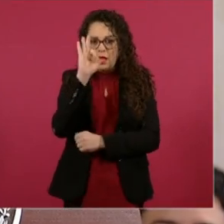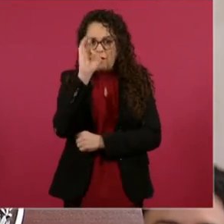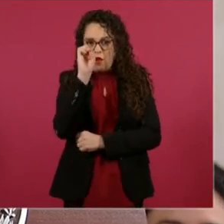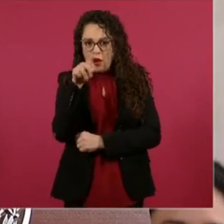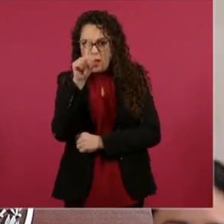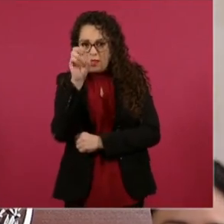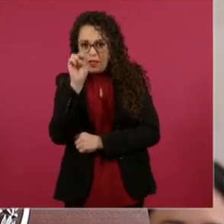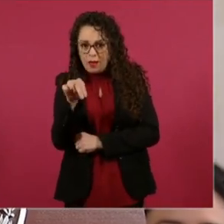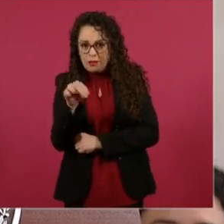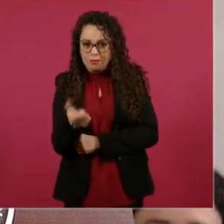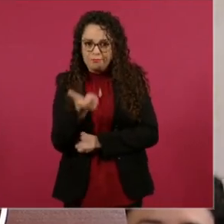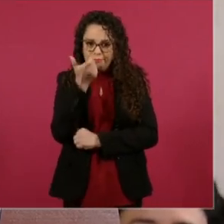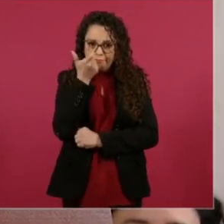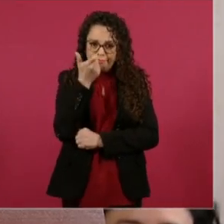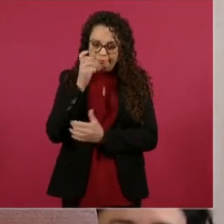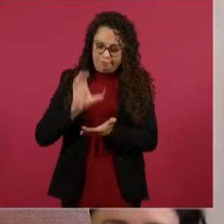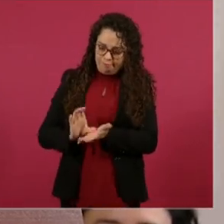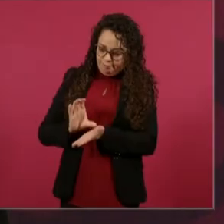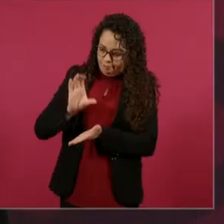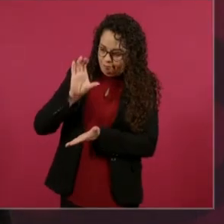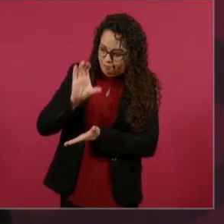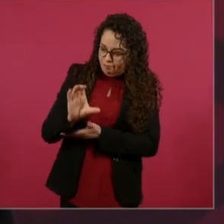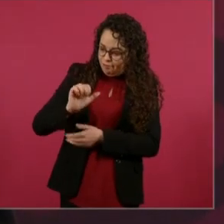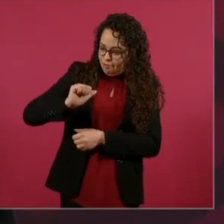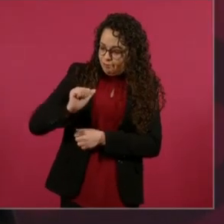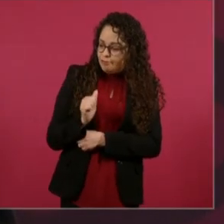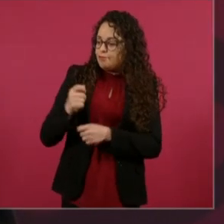era un botín, se robaban todo.